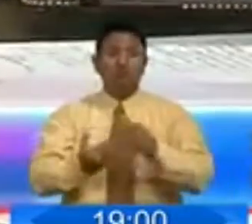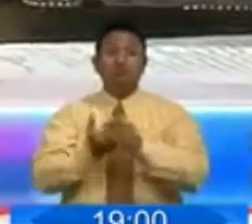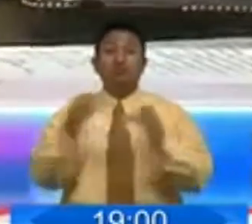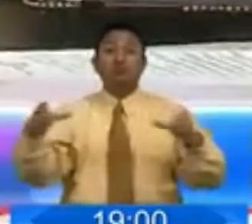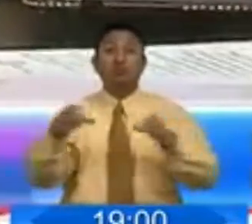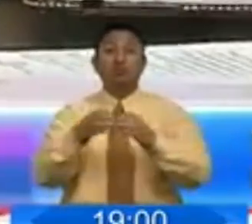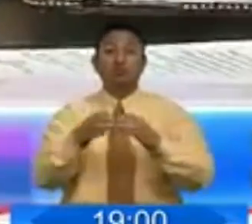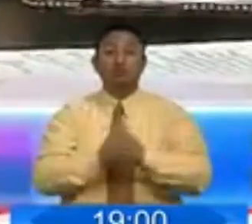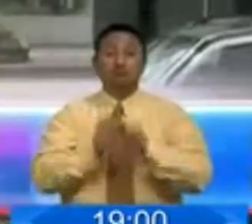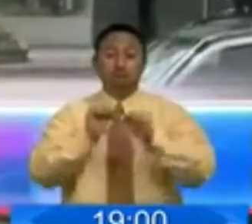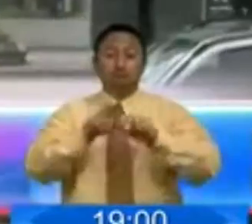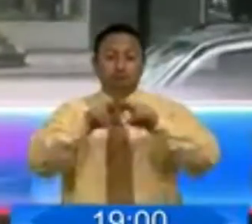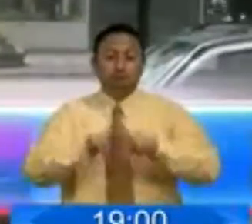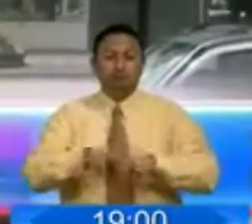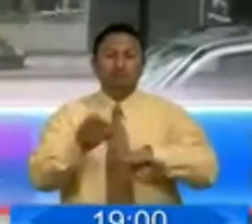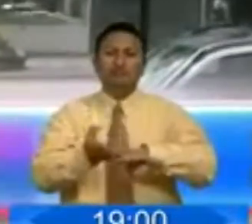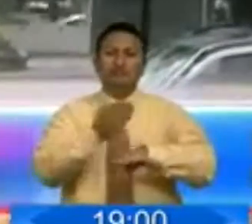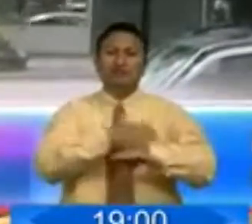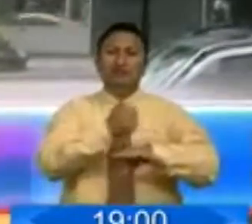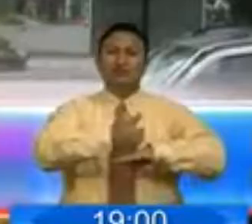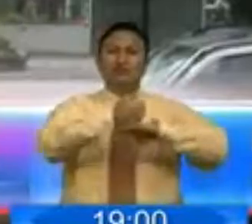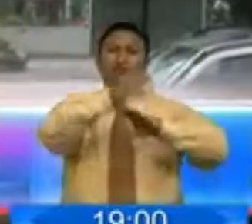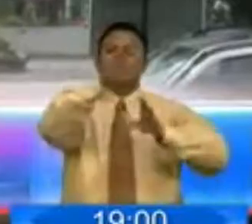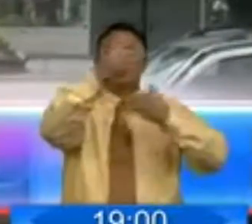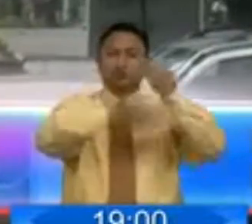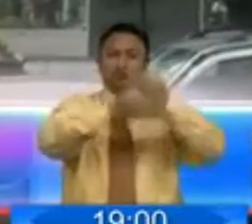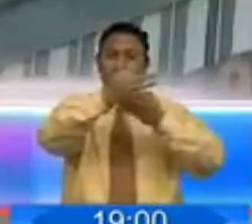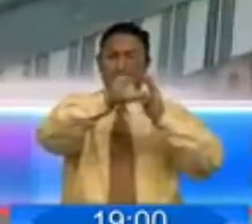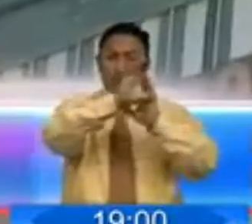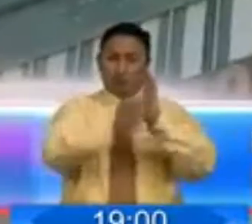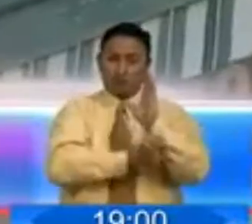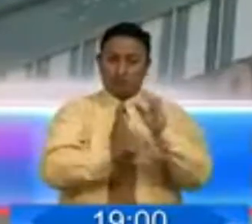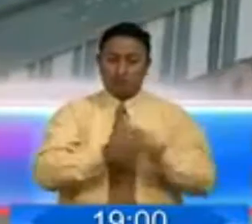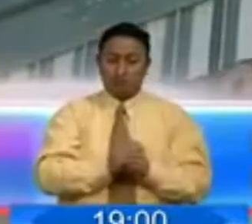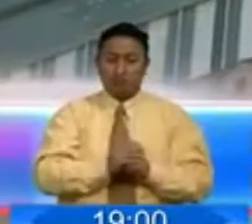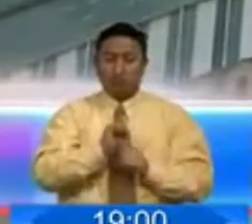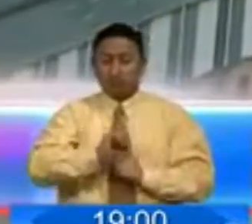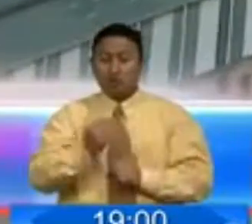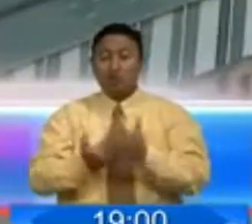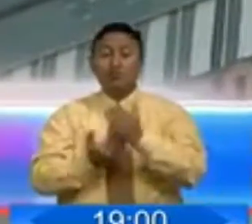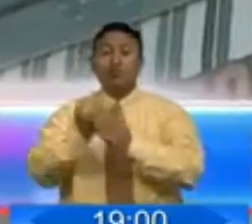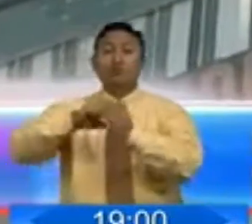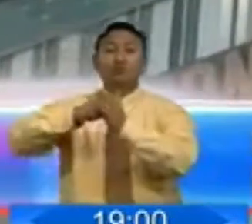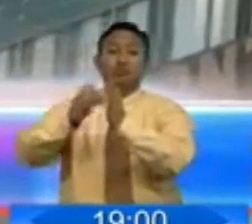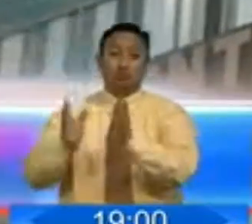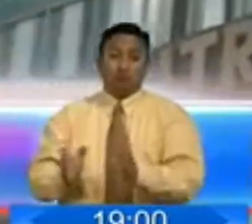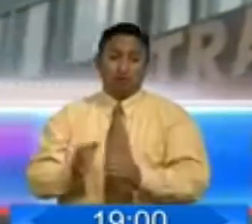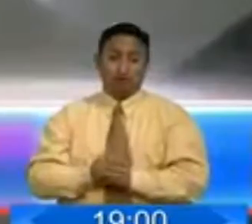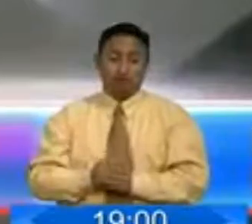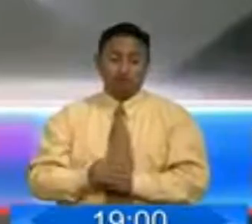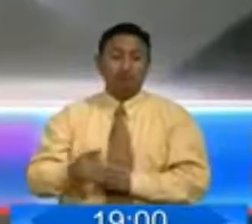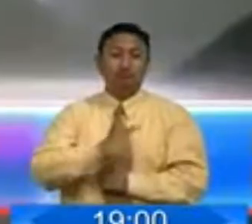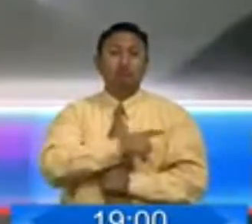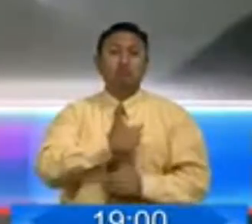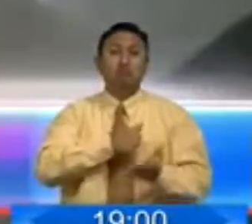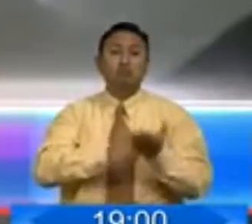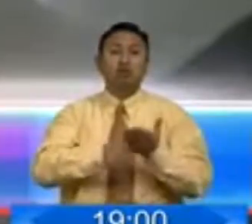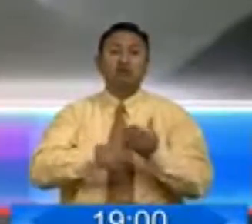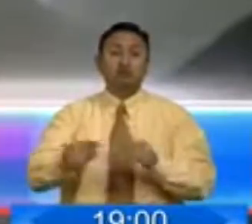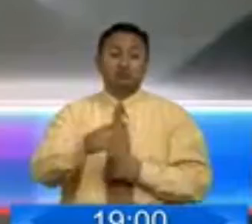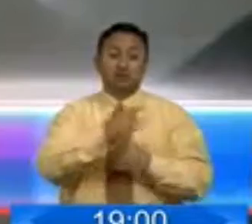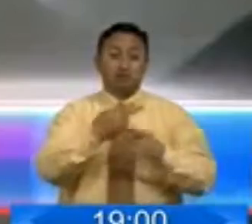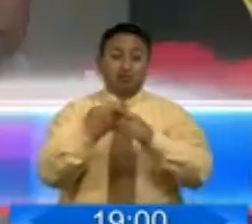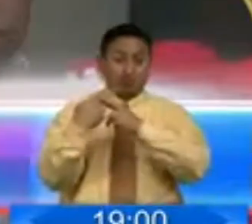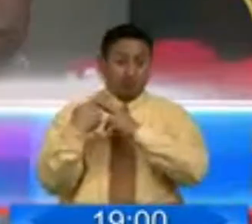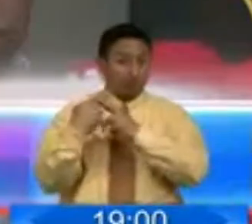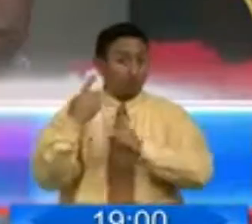comisión que revise la designación de la corte constitucional y la posibilidad de elegir nuevo contralor la ministra afirma que el consejo no tiene esa